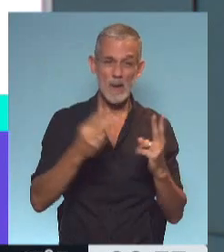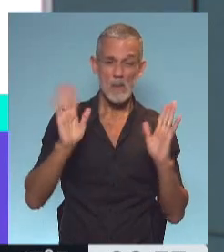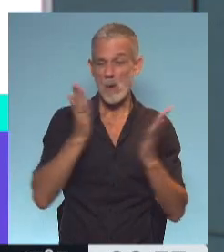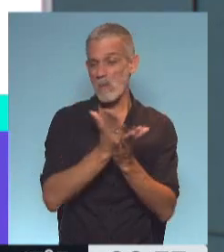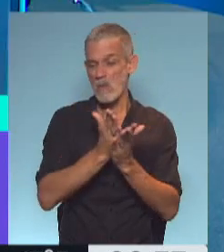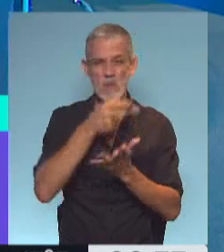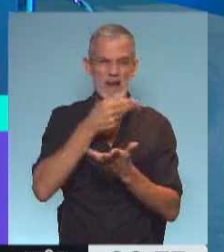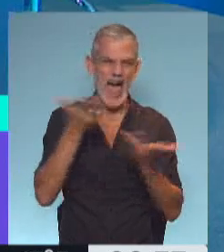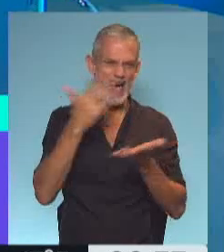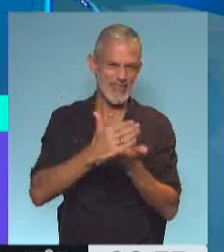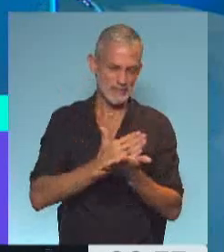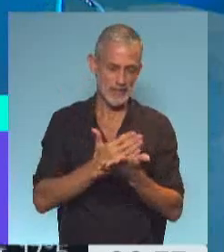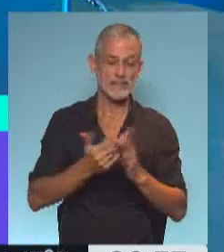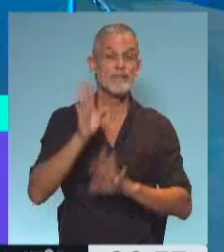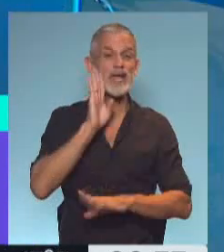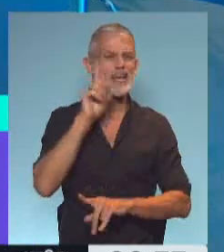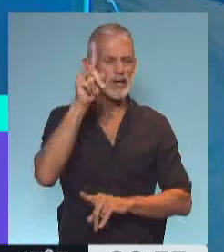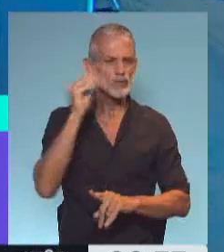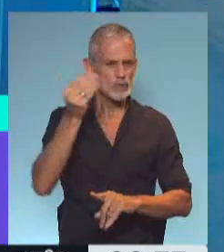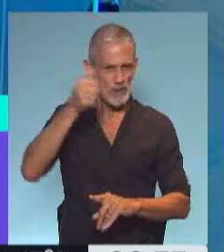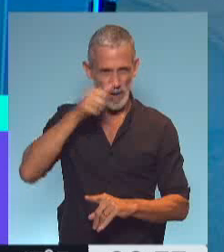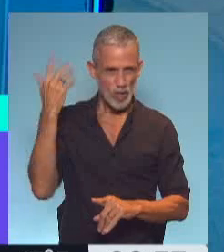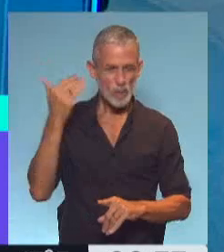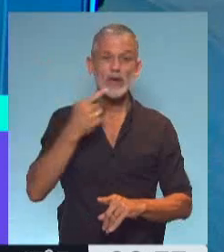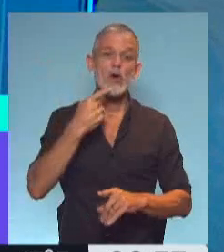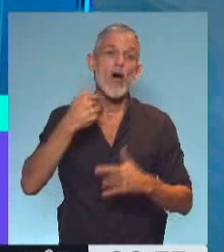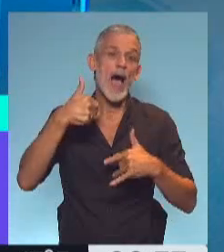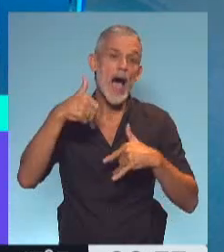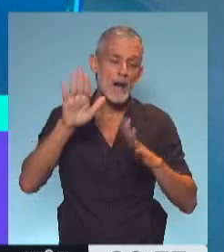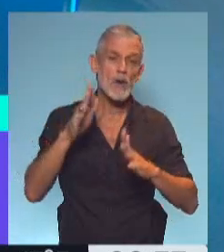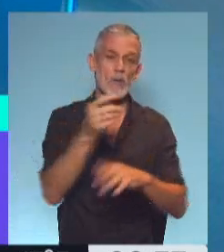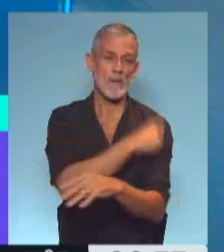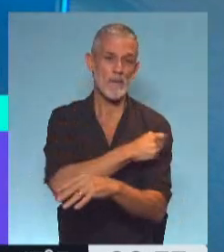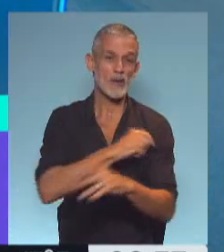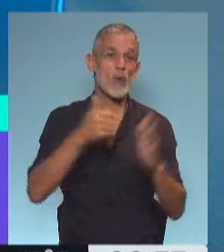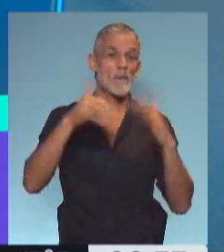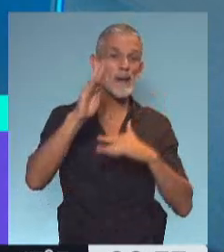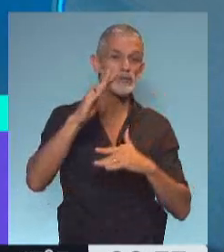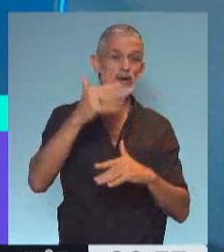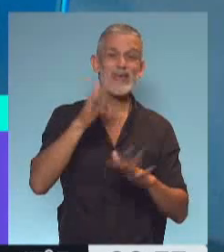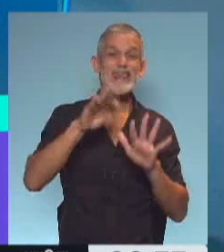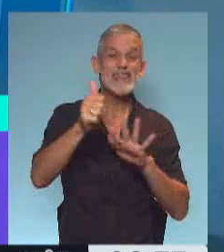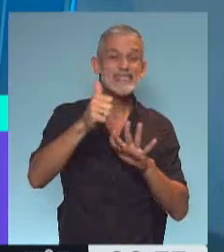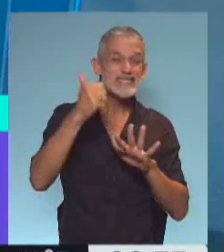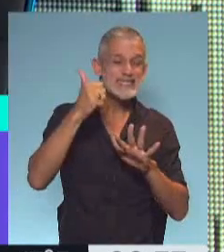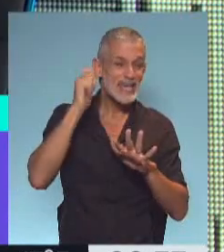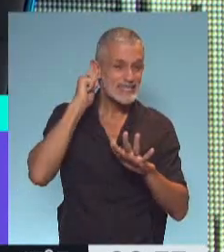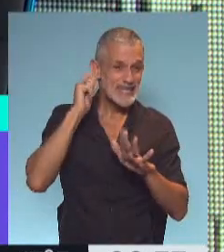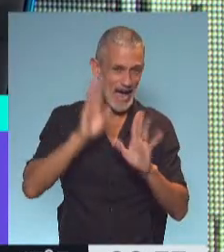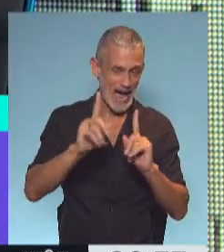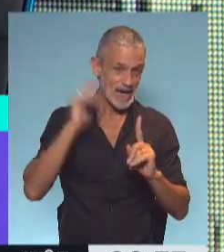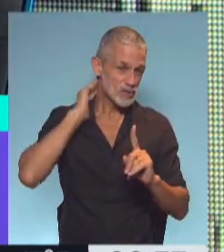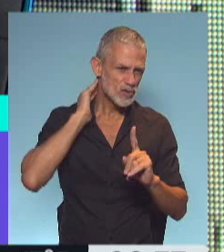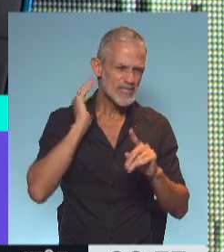medida. Doc, consultarle, en Estados Unidos durante el fin de semana se habló la posibilidad de empezar a vacunar a mayores de 16 años en algunos